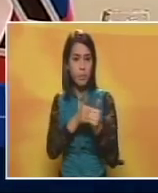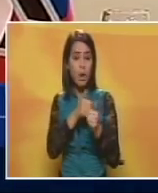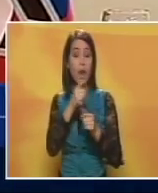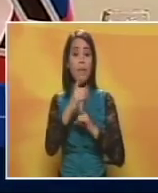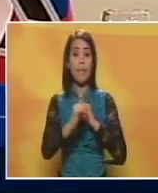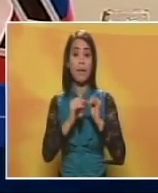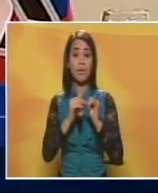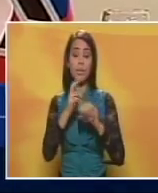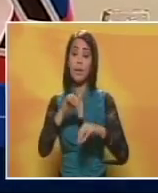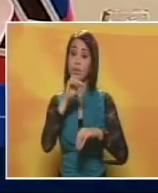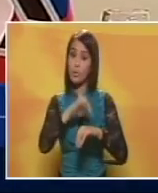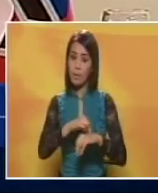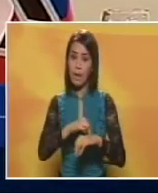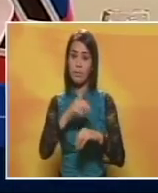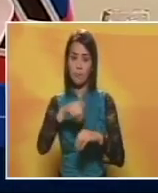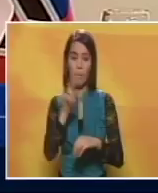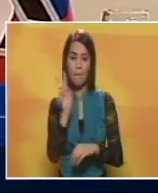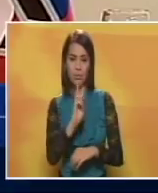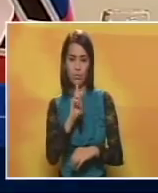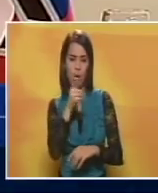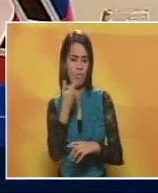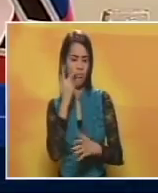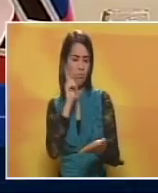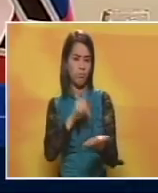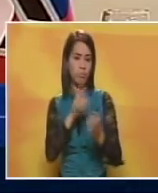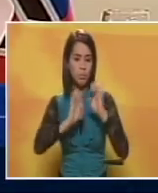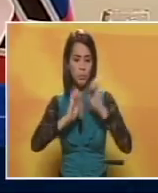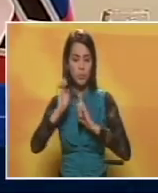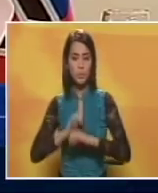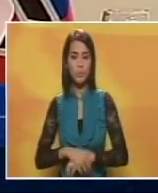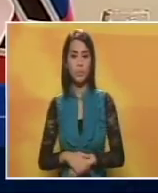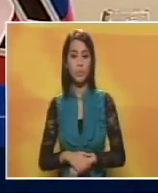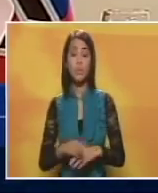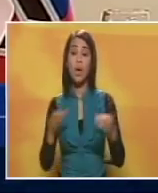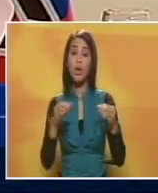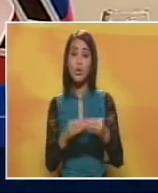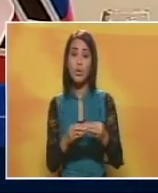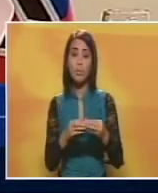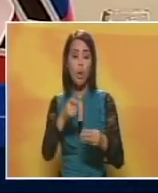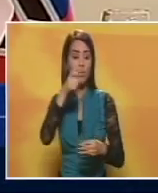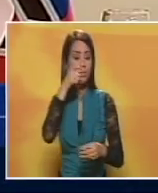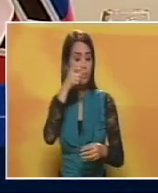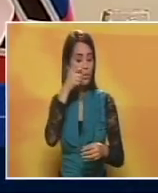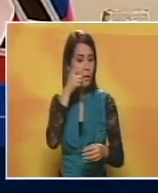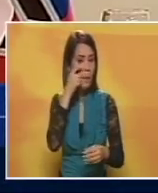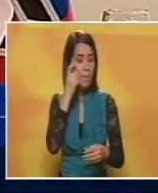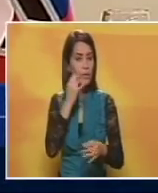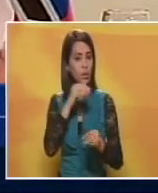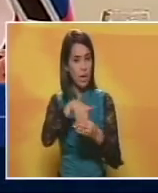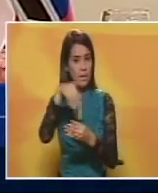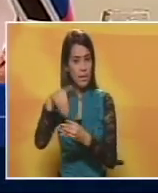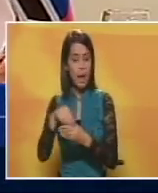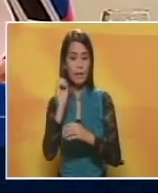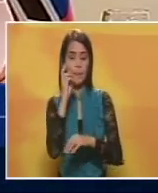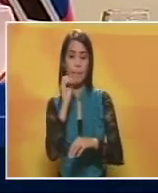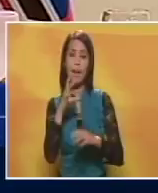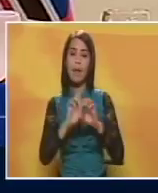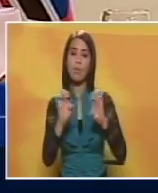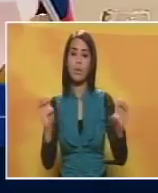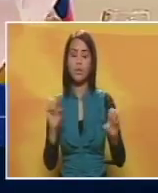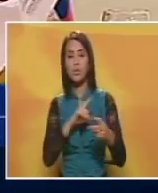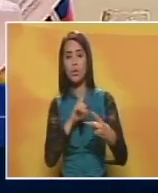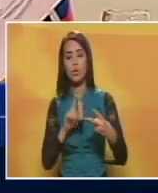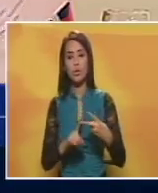nacional que están participando en esta auditoría son la Red de Observación Electoral Asamblea de Educación y Fundación